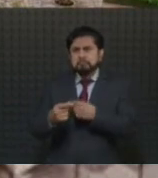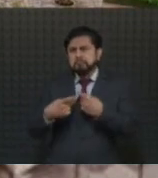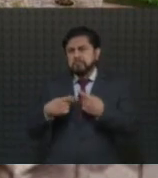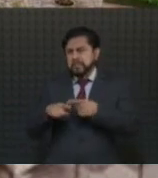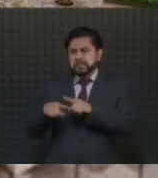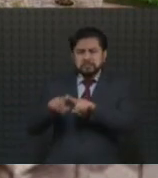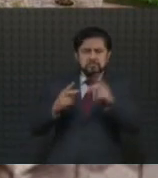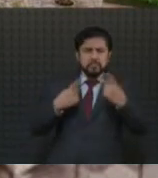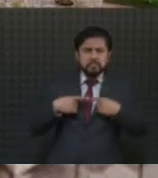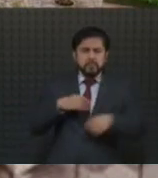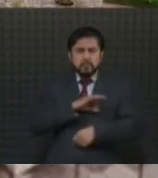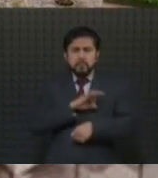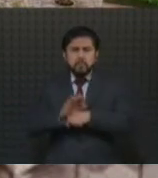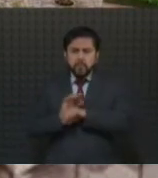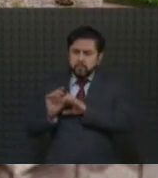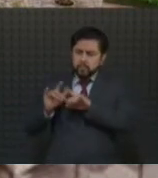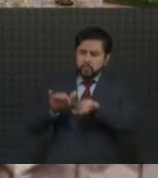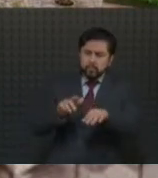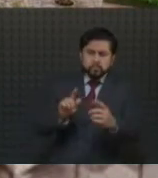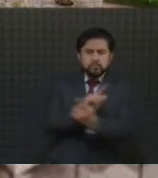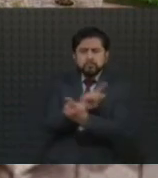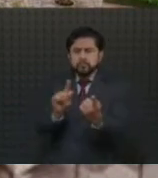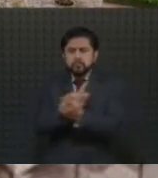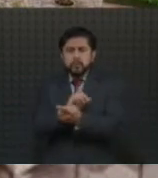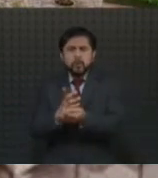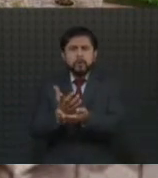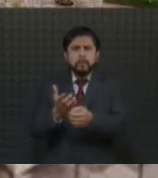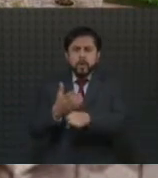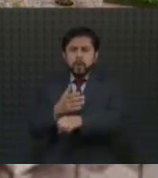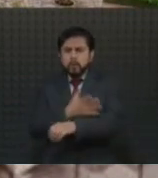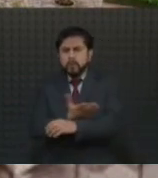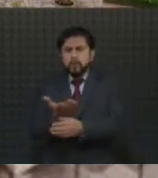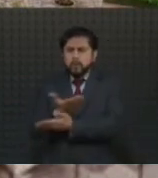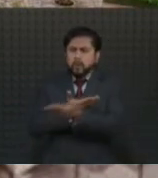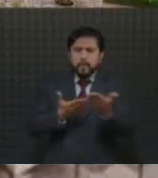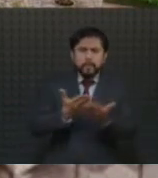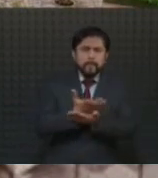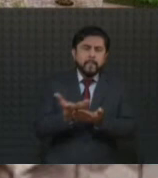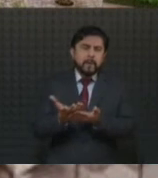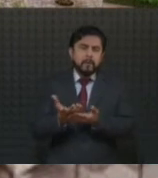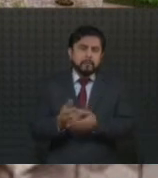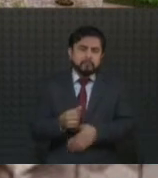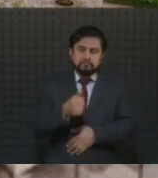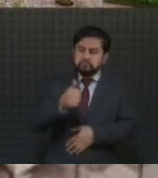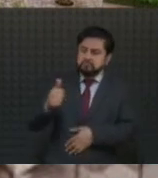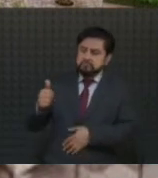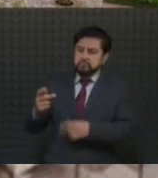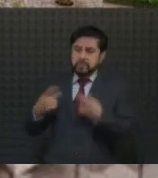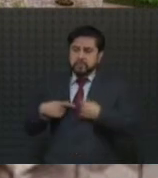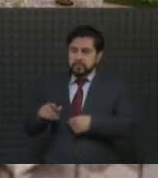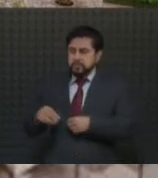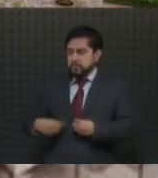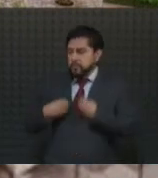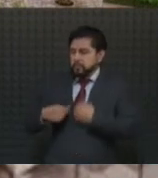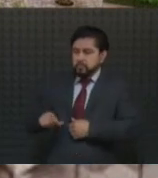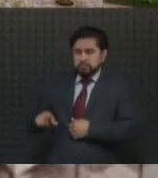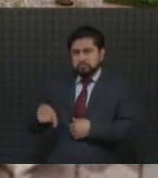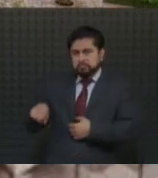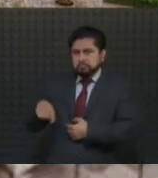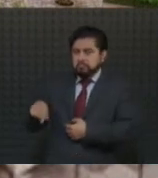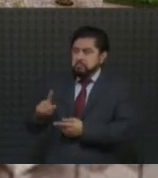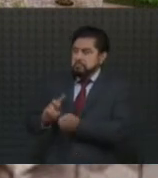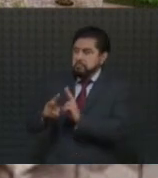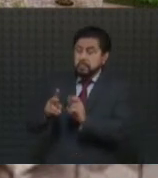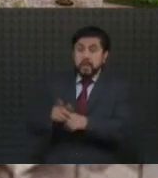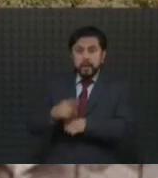siembra convivencia, donde se siembra oportunidades de interactuar y que finalmente resultan en